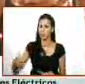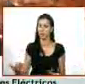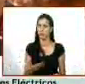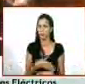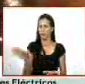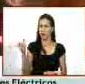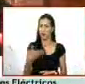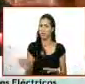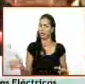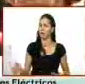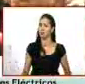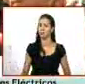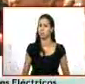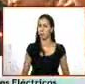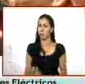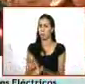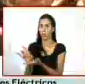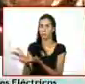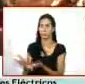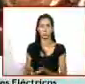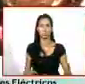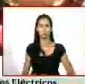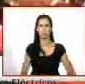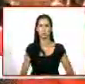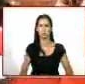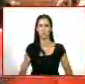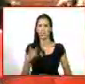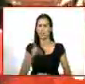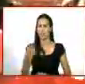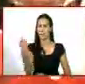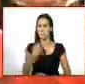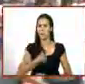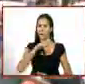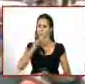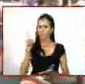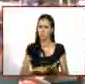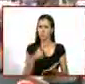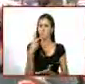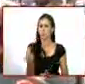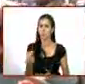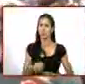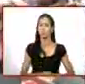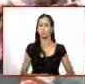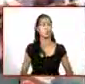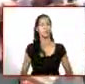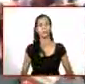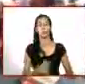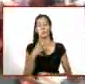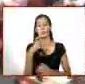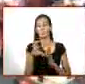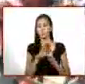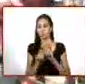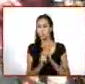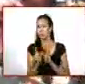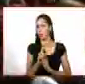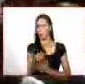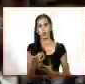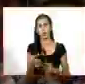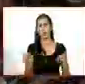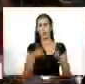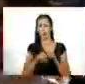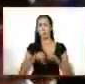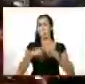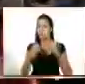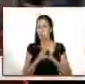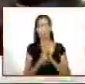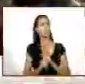los trabajadores de su empleo, pero vamos a ganar, nos tienen que pagar hasta el último centavo. Denunciaron la inconstitucionalidad de la medida adoptada por